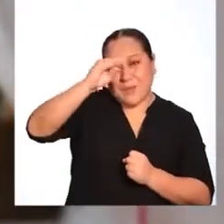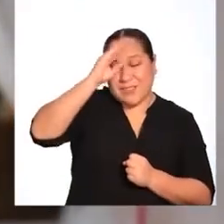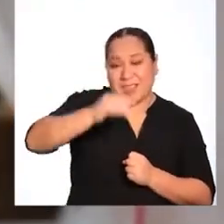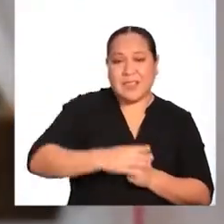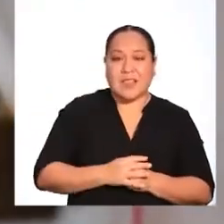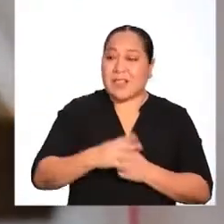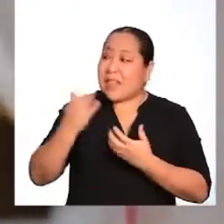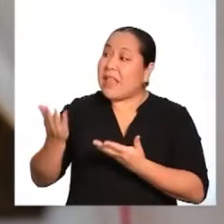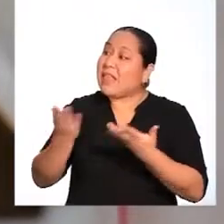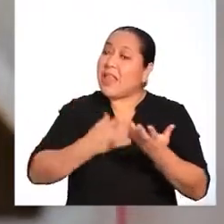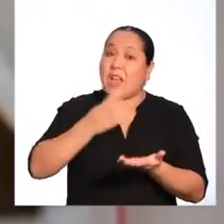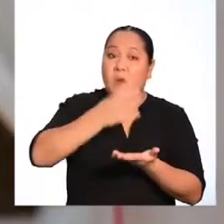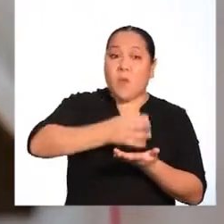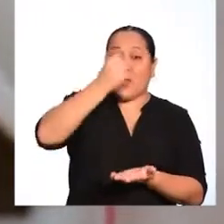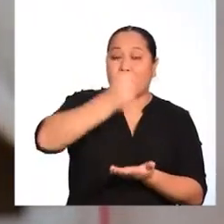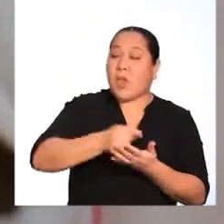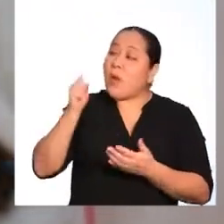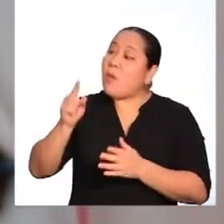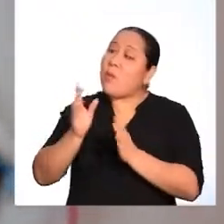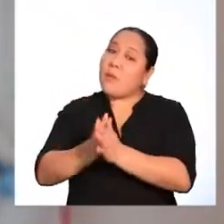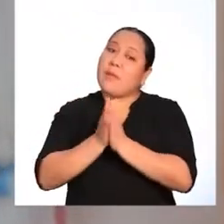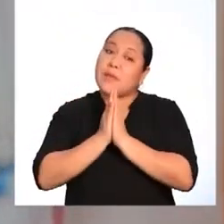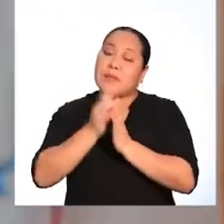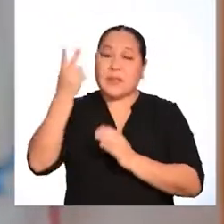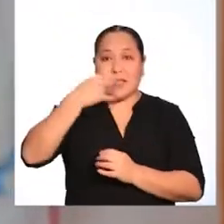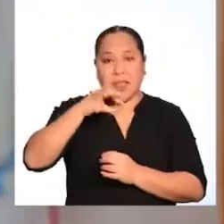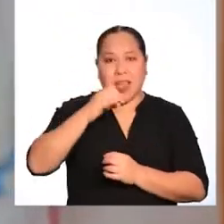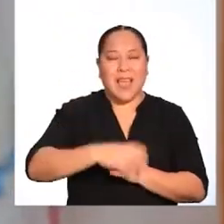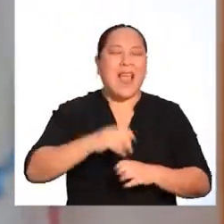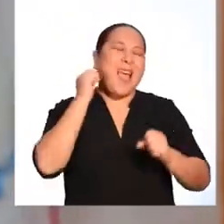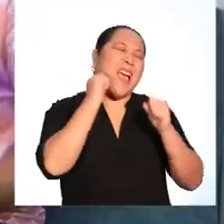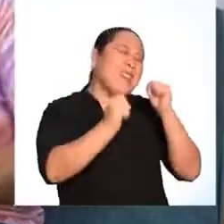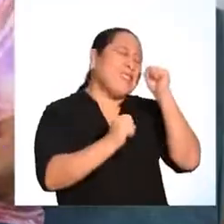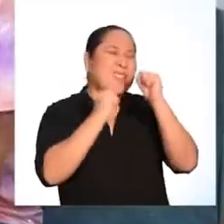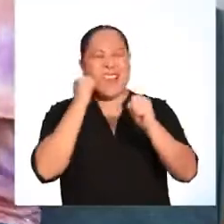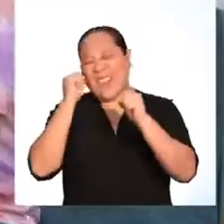hola chicos que estás en la botella que me pediste